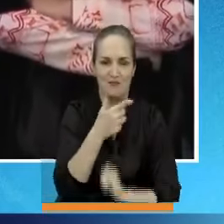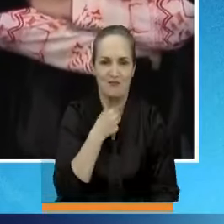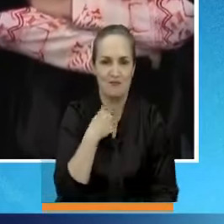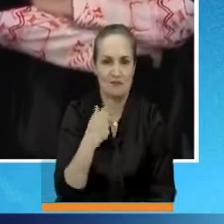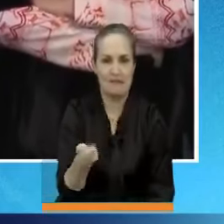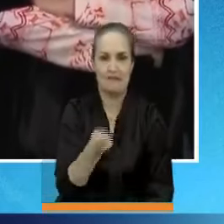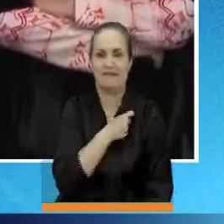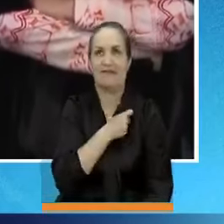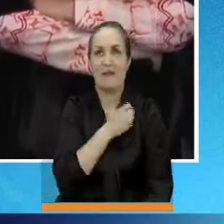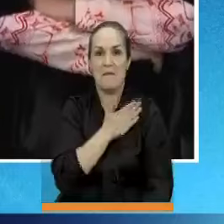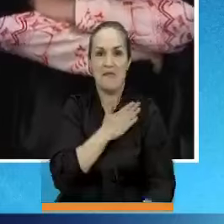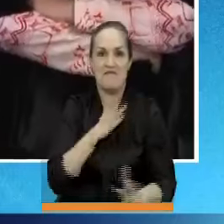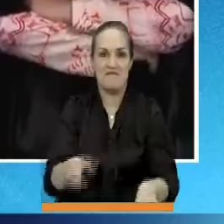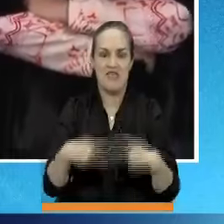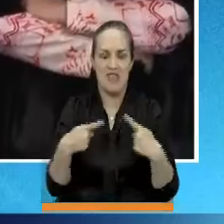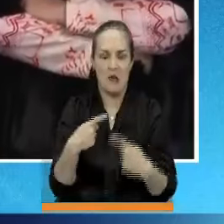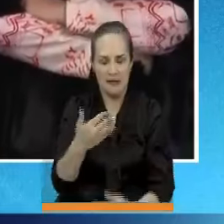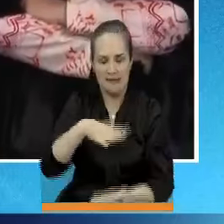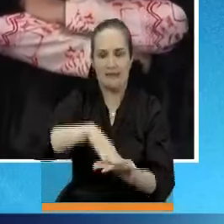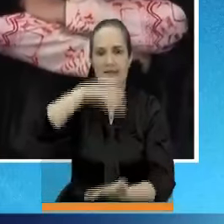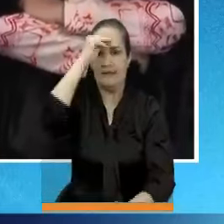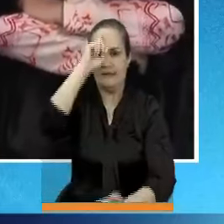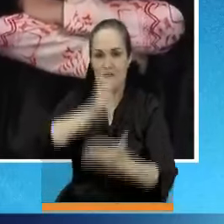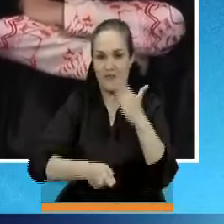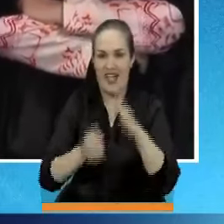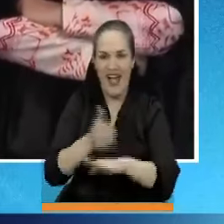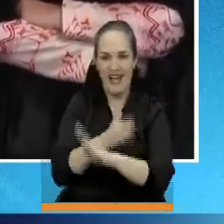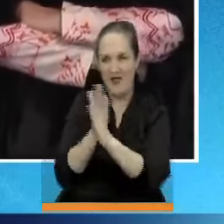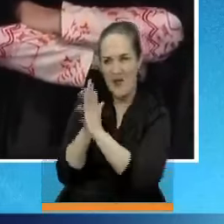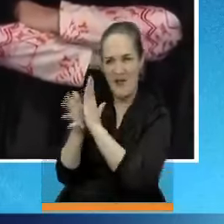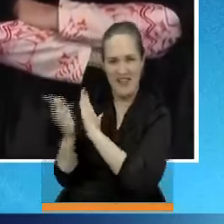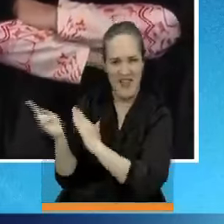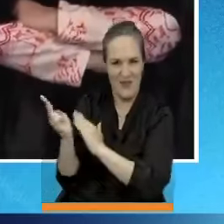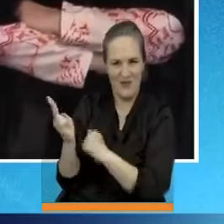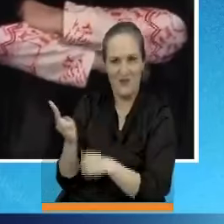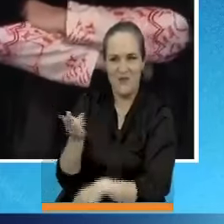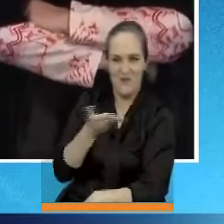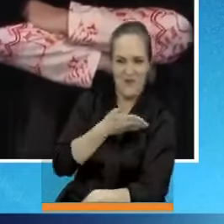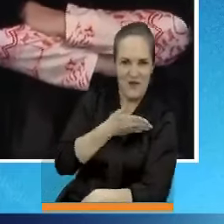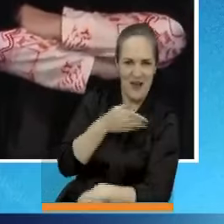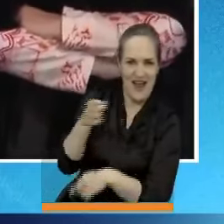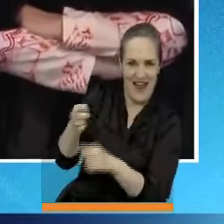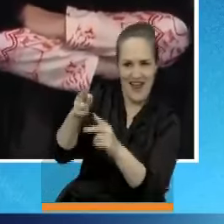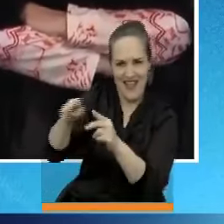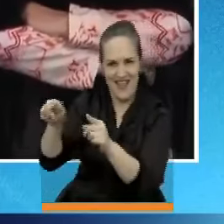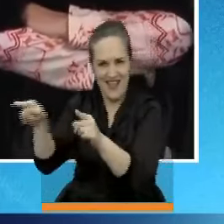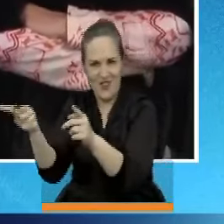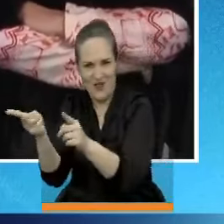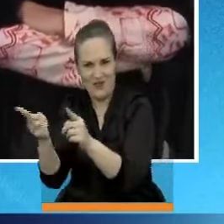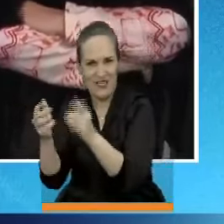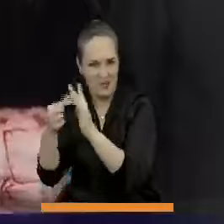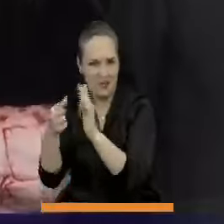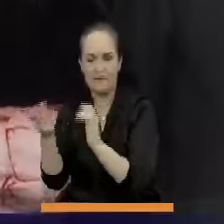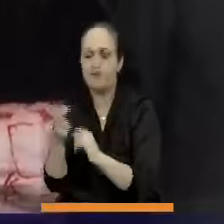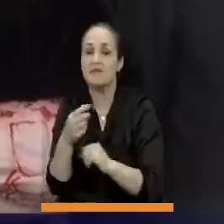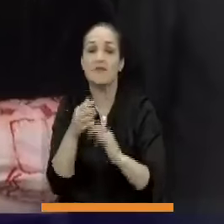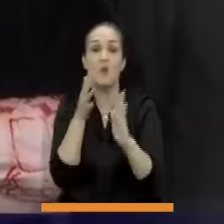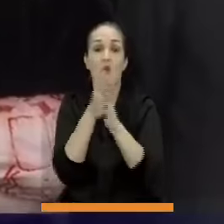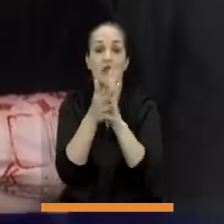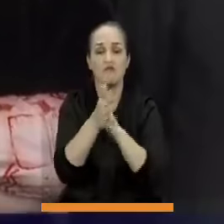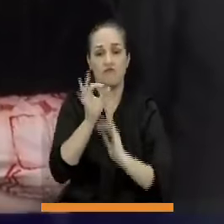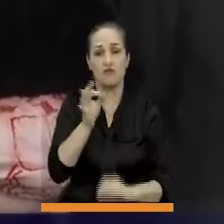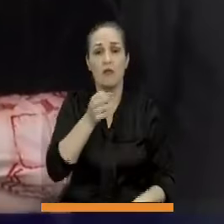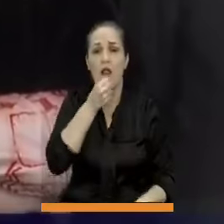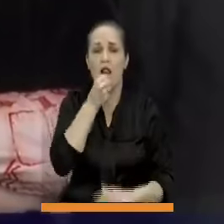a mí la vida, se lo estaba comentando yo a Gloria Catalina, de que uno como periodista, y cuando narra, y